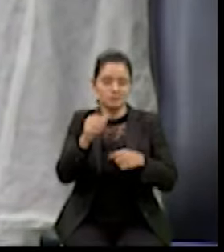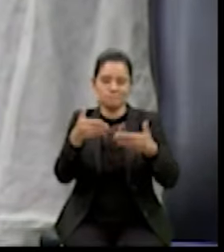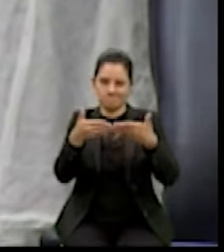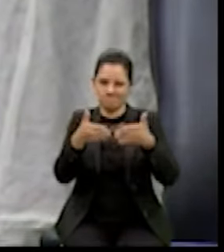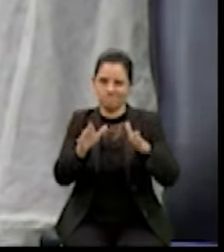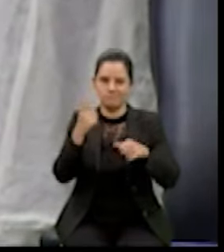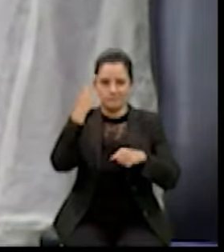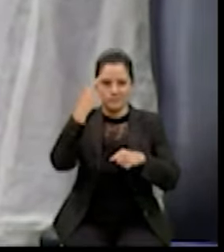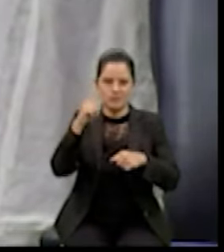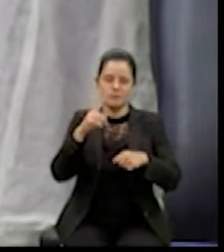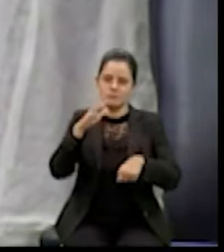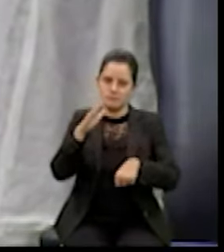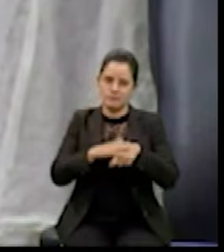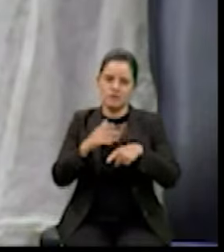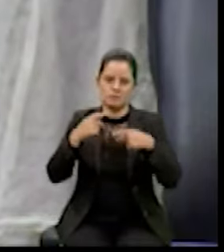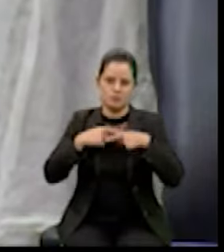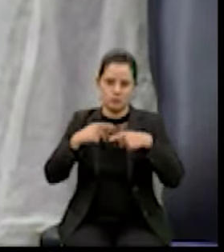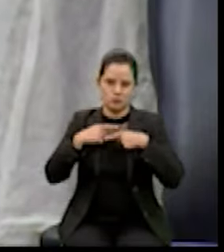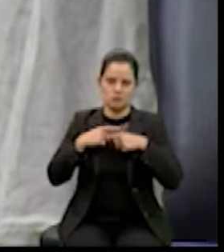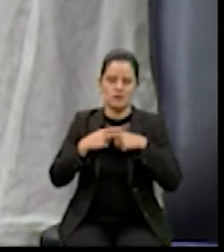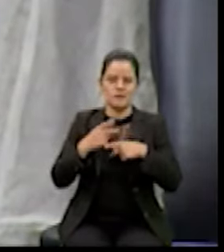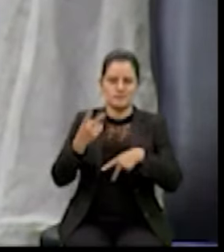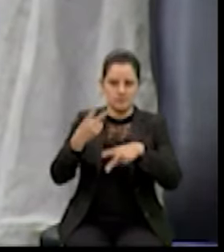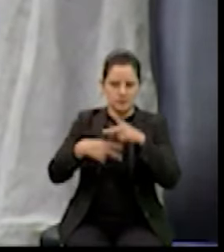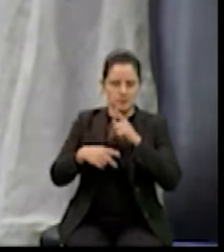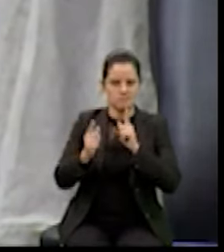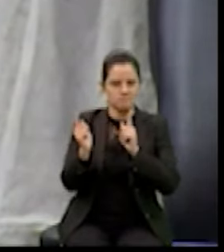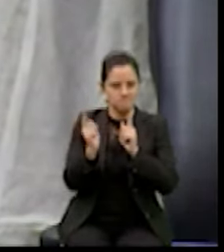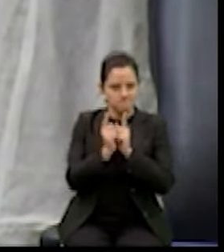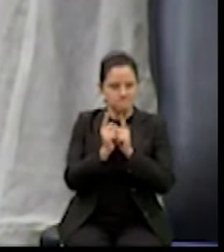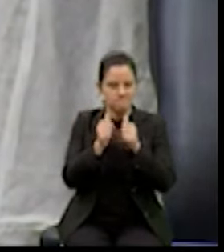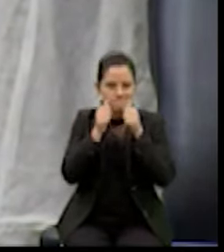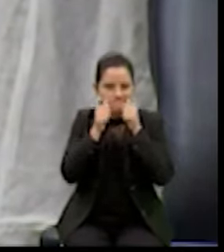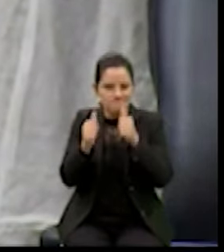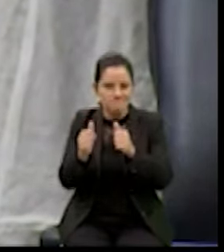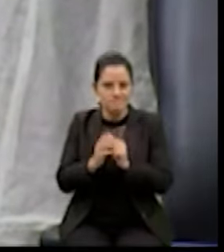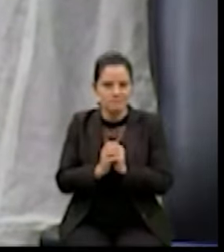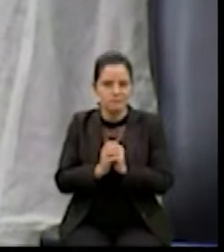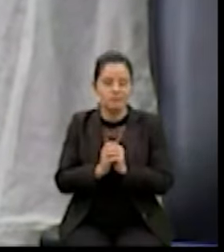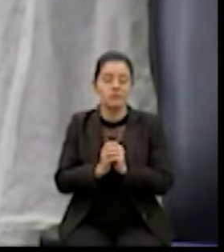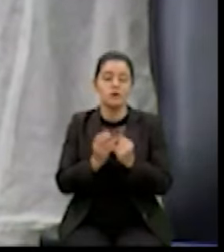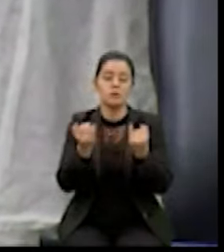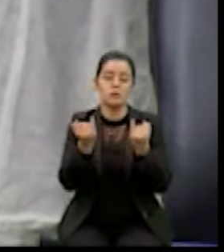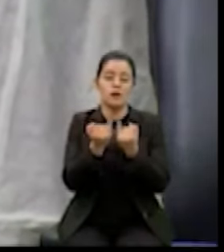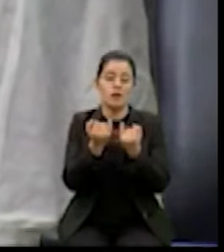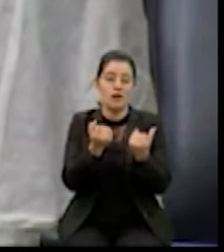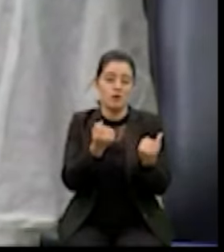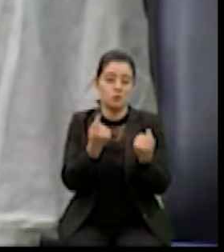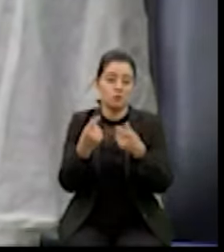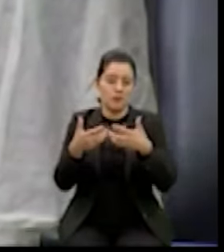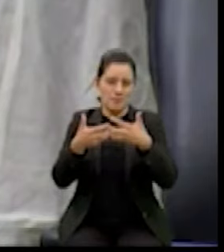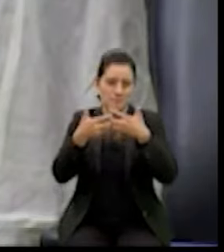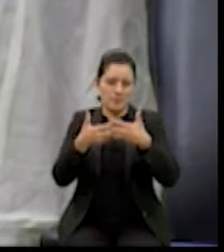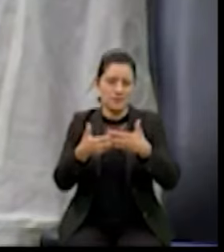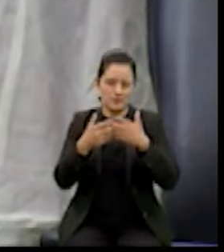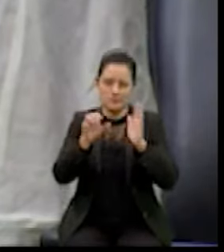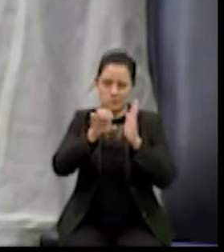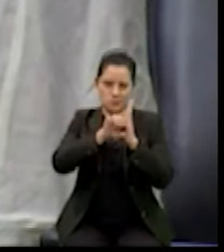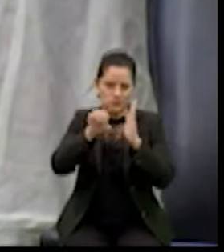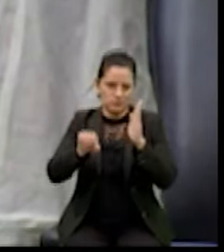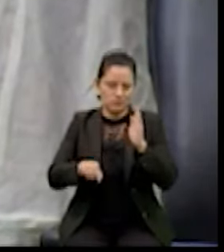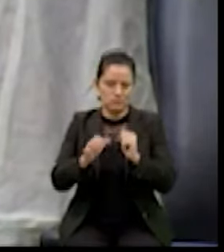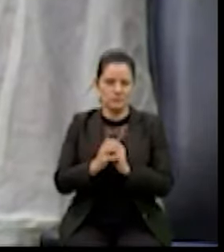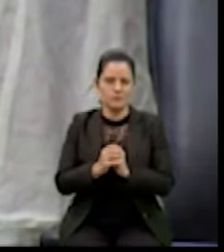pregunta son dos preguntas. A, ¿qué va a pasar con el tema legal? Él dice que va a dejar a su secretario general de gobierno como gobernador